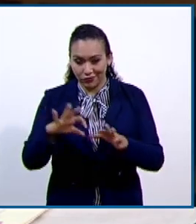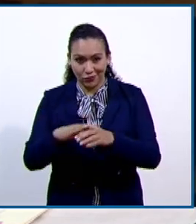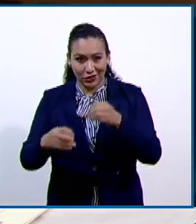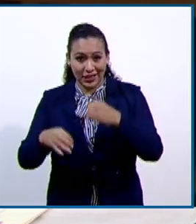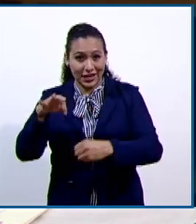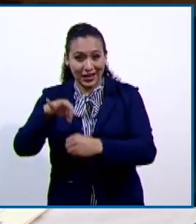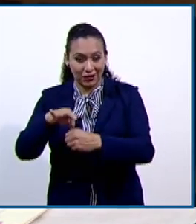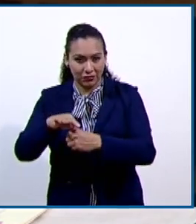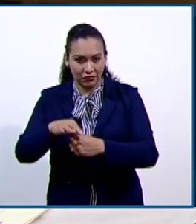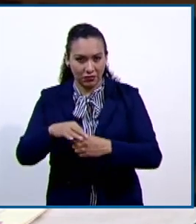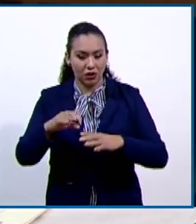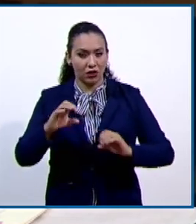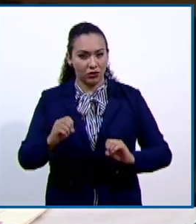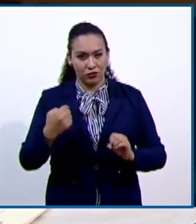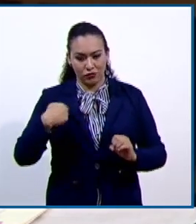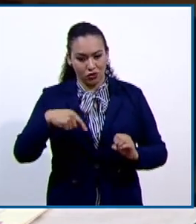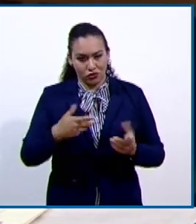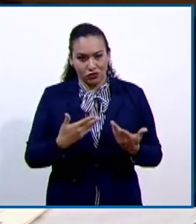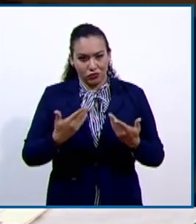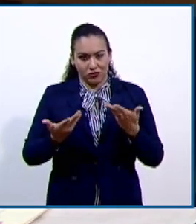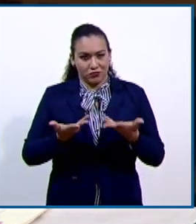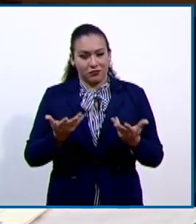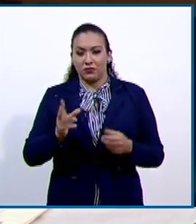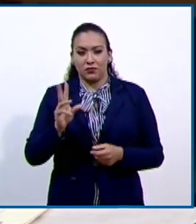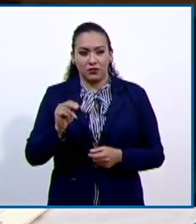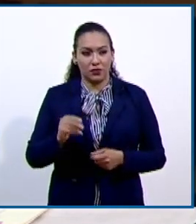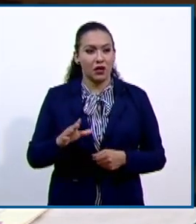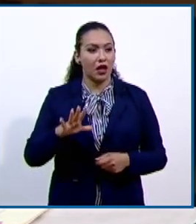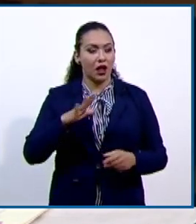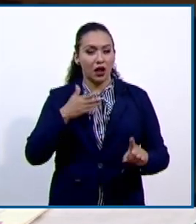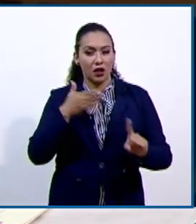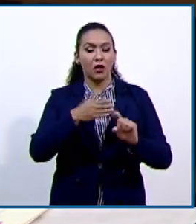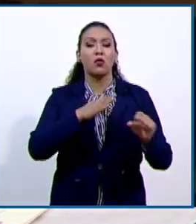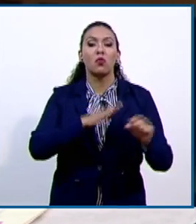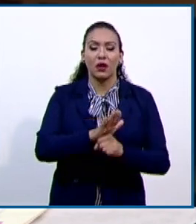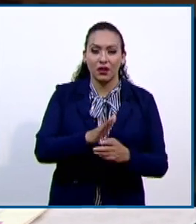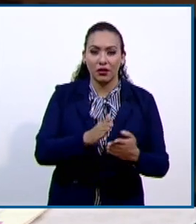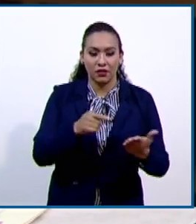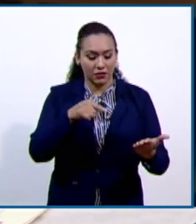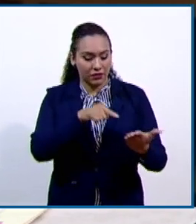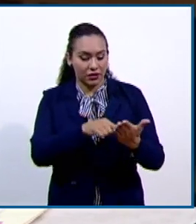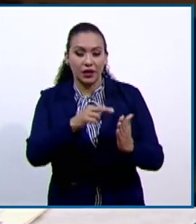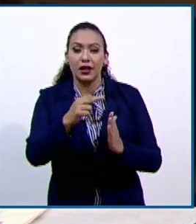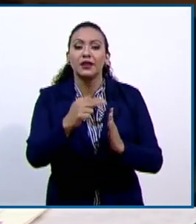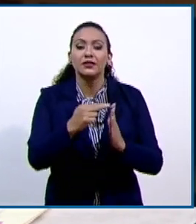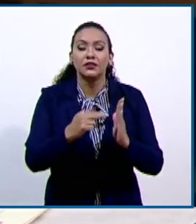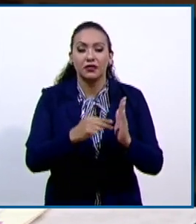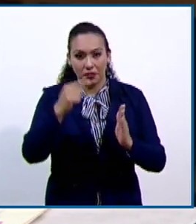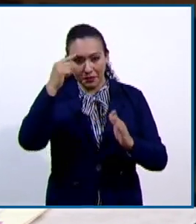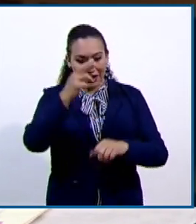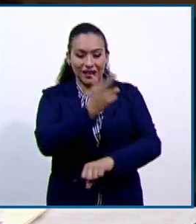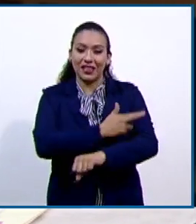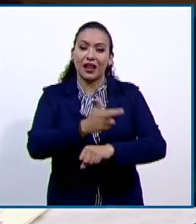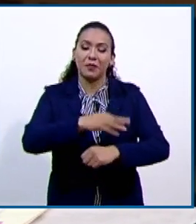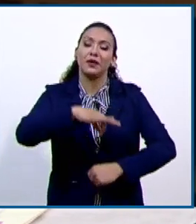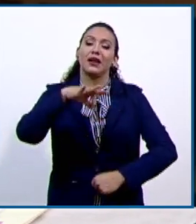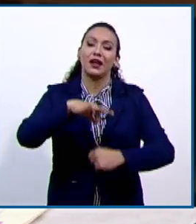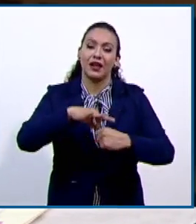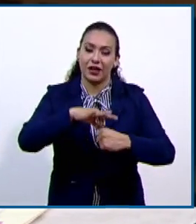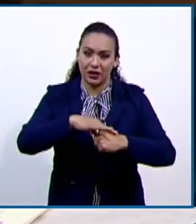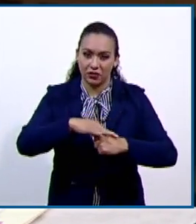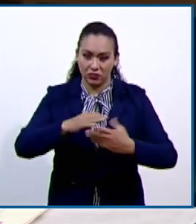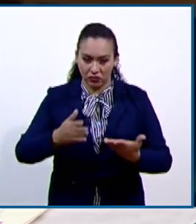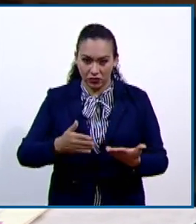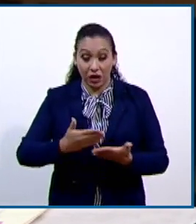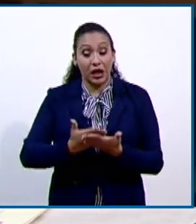tienen impacto en dicha materia, pues no tienen por objeto regular el régimen normativo de los procesos electorales o que atañe a